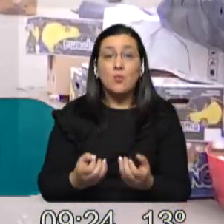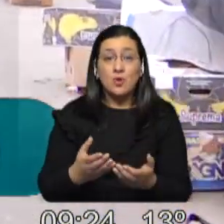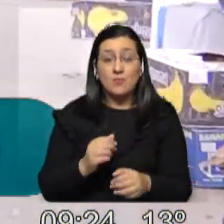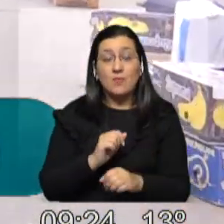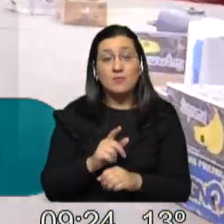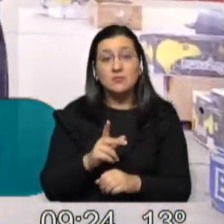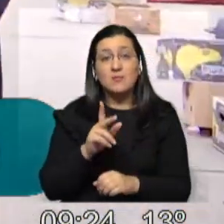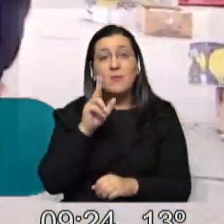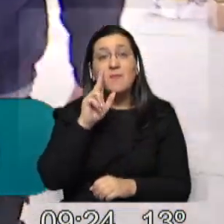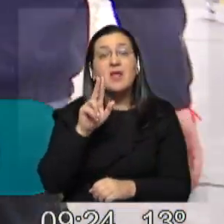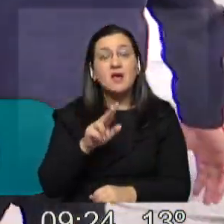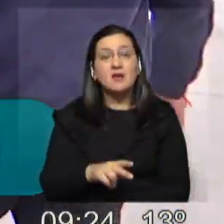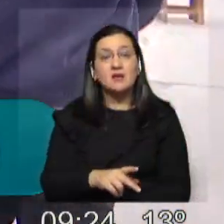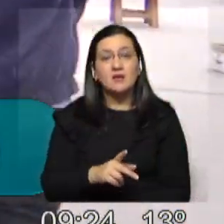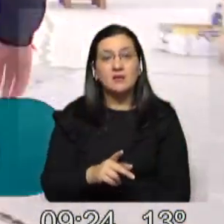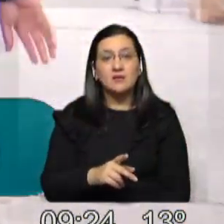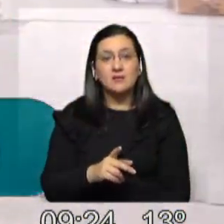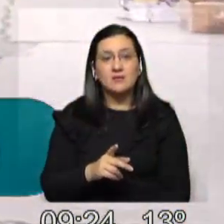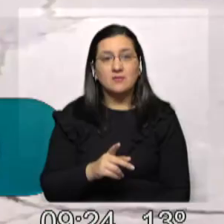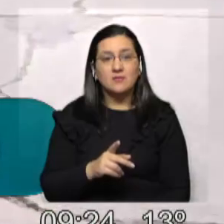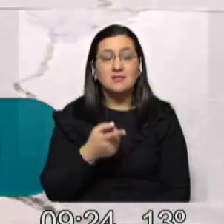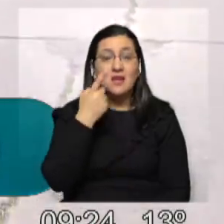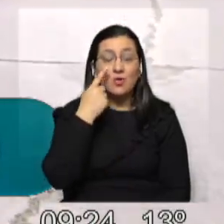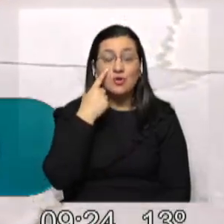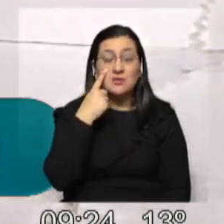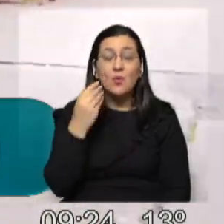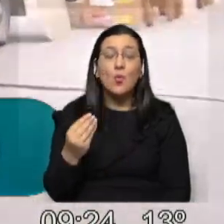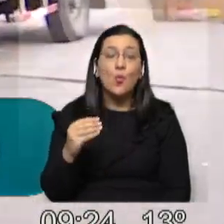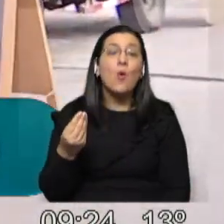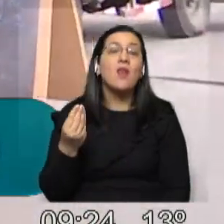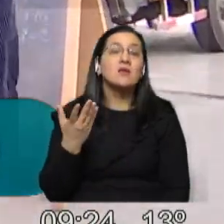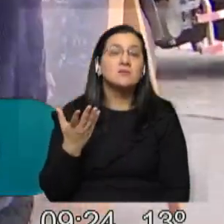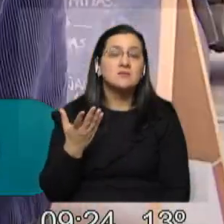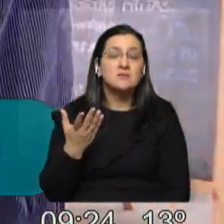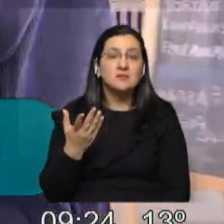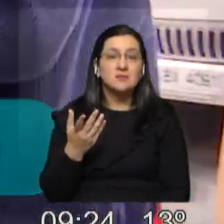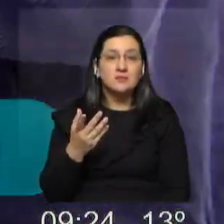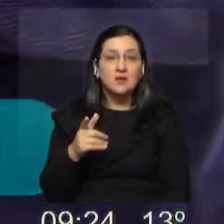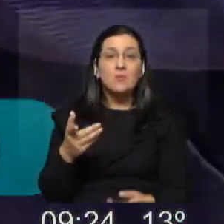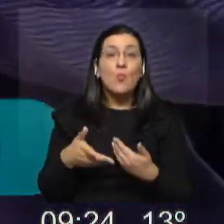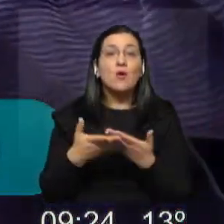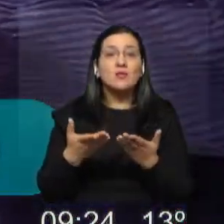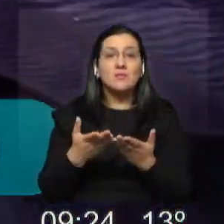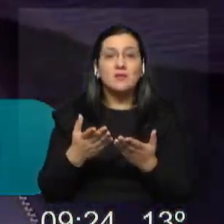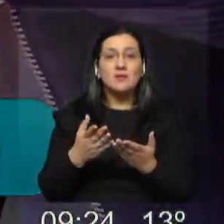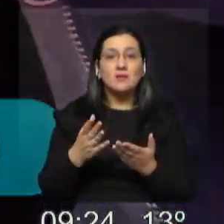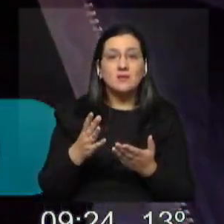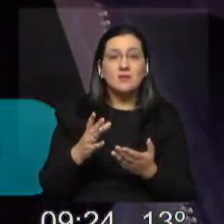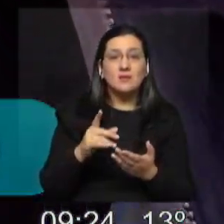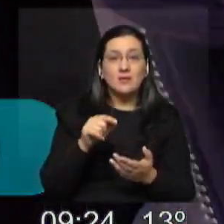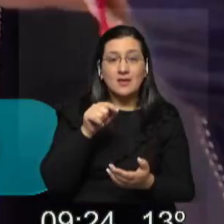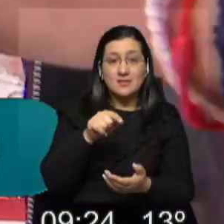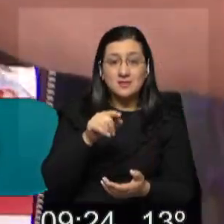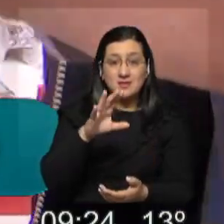Vamos a llevar un... A ver, ¿cuál venimos es la... rapidito, a ver, así Fito. Lo conocemos, a San Expedito. Tenemos la imagen ¿cuál acá. Es? Muéstreme la imagen de San Pancracio. Este es